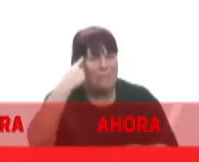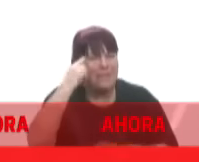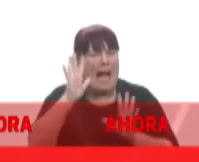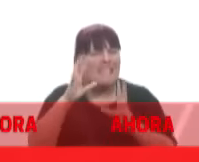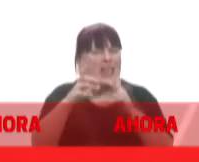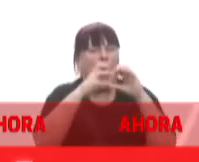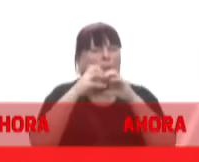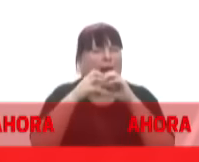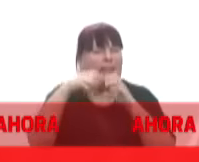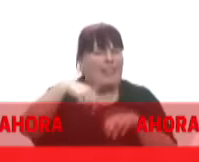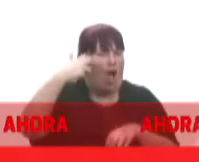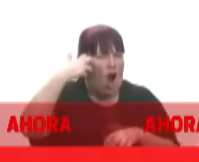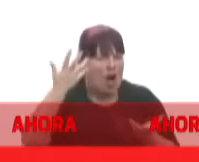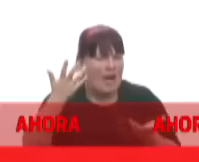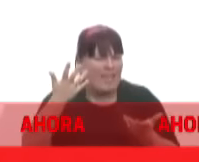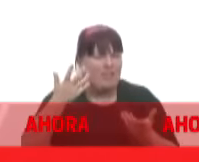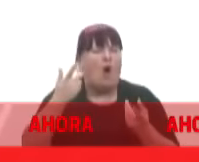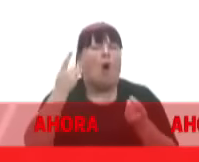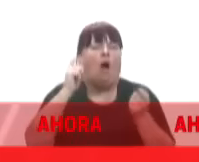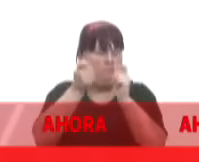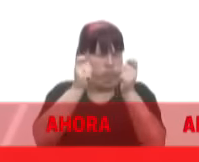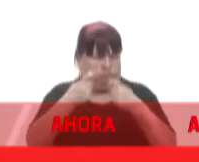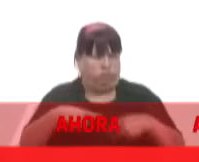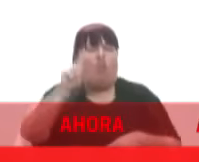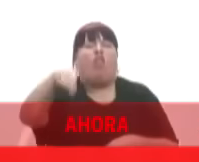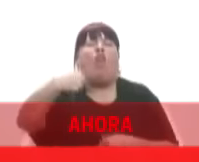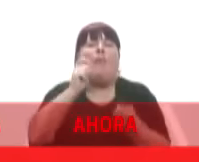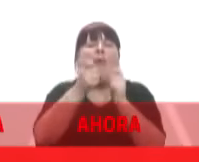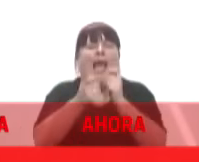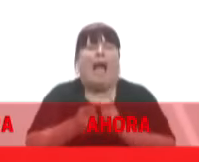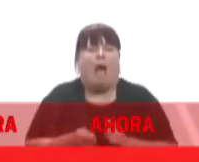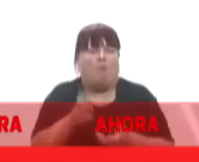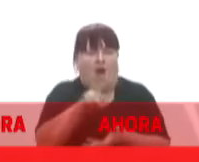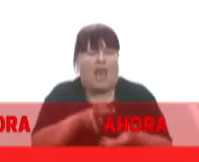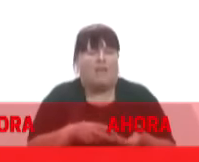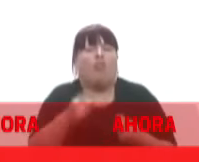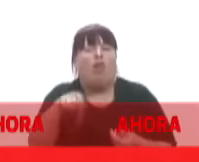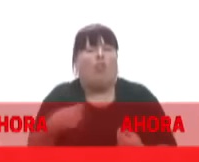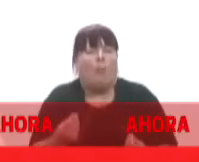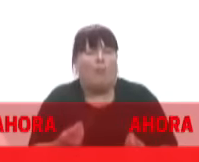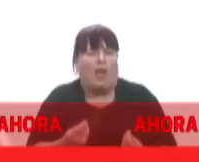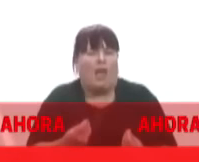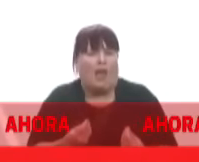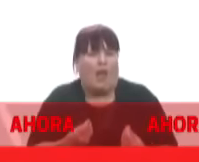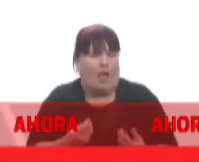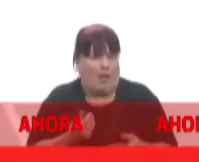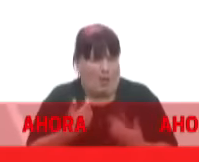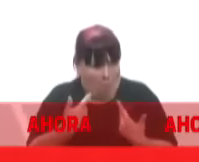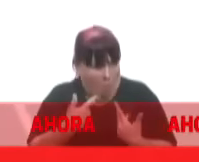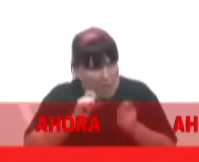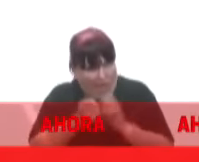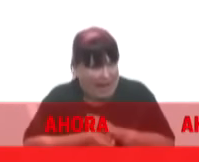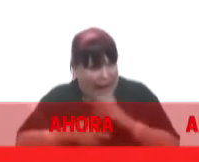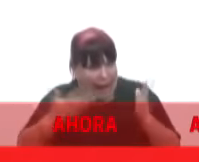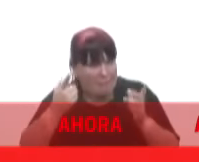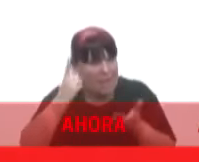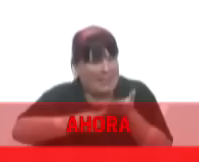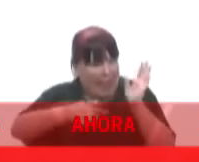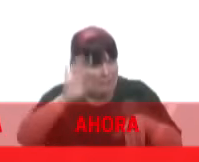debate parlamentario, porque se hicieron un montón de cambios. ¿De dónde salieron los cambios que se leyeron? Claro. O sea, ¿se puede modificar el dictamen de